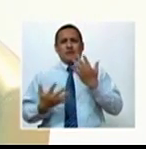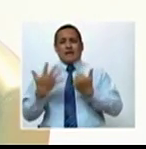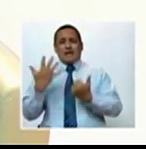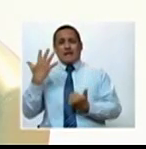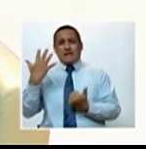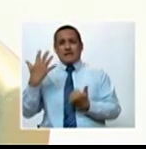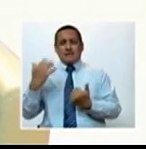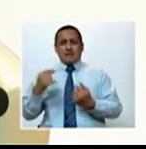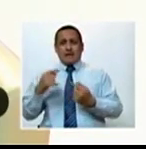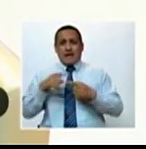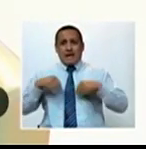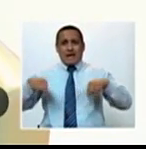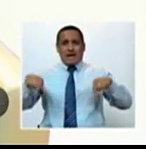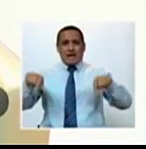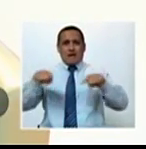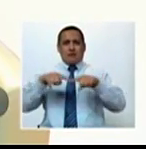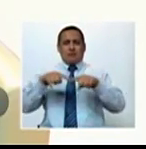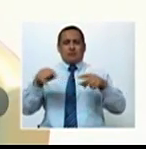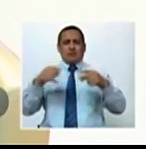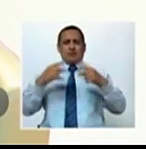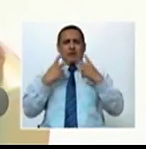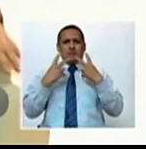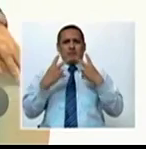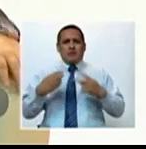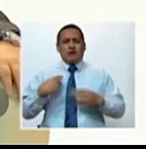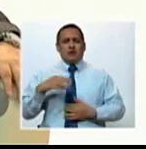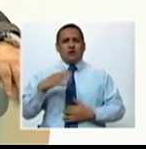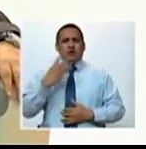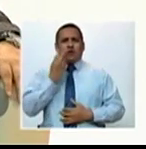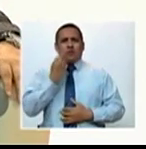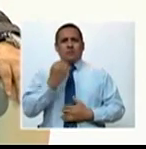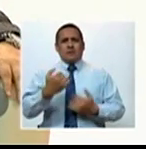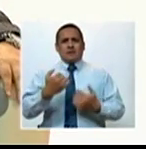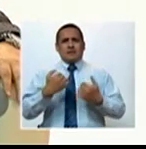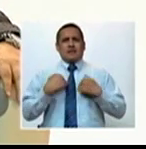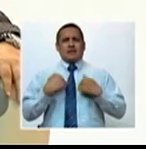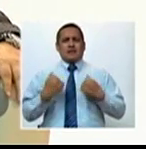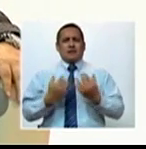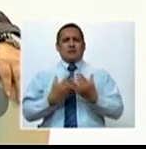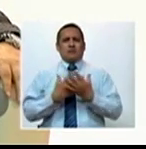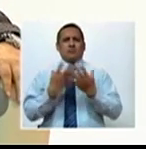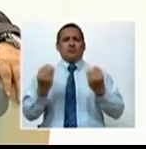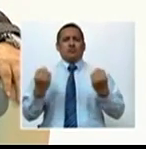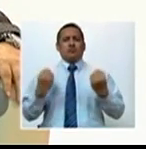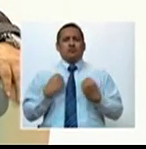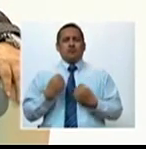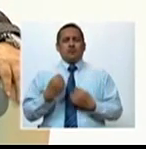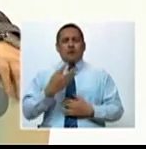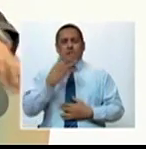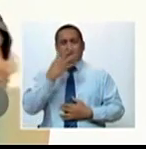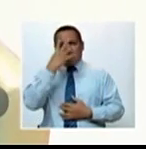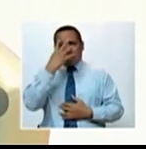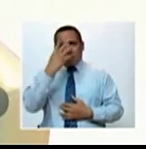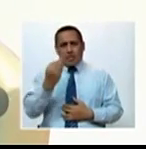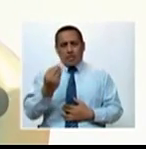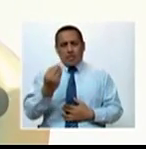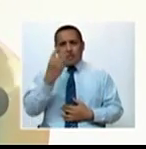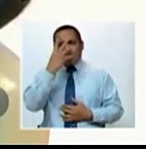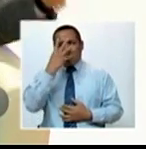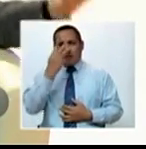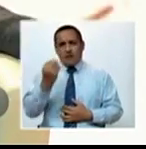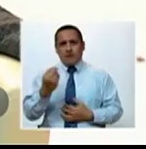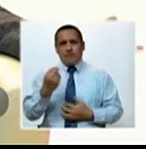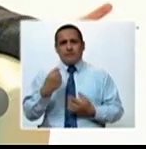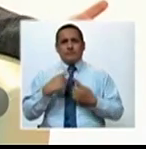ellos son potencialmente chicos que pueden generar no solamente dependencia,